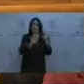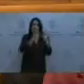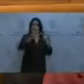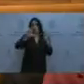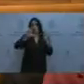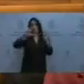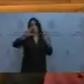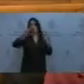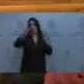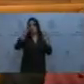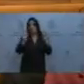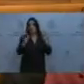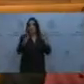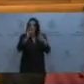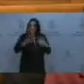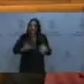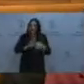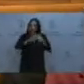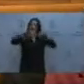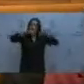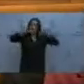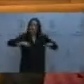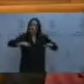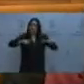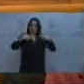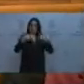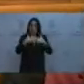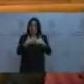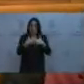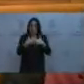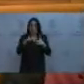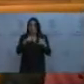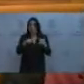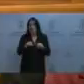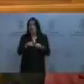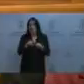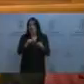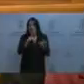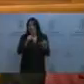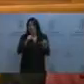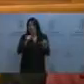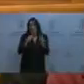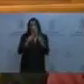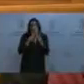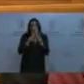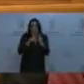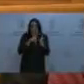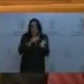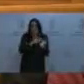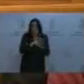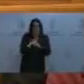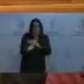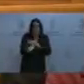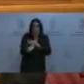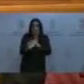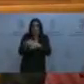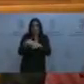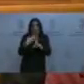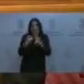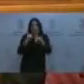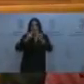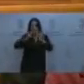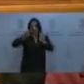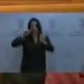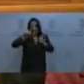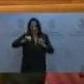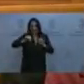suelo industrial. Es el suelo industrial el que ha llevado a la ruina, o la política del suelo industrial el que ha llevado a la ruina a esta empresa. Pero es que,